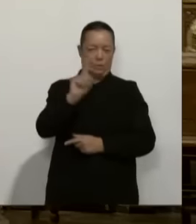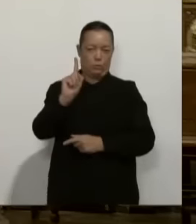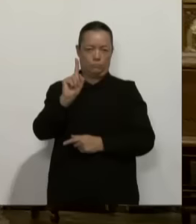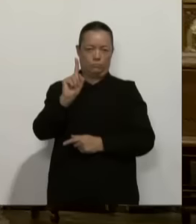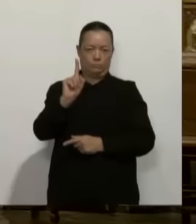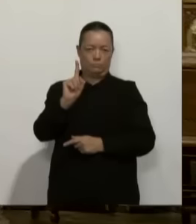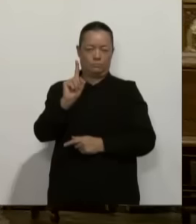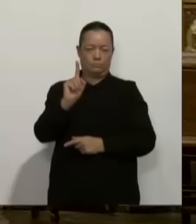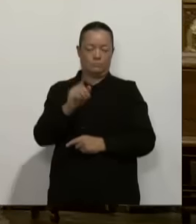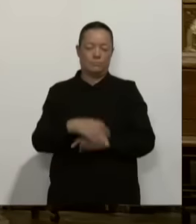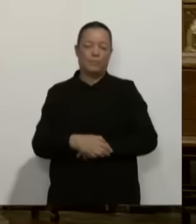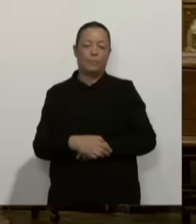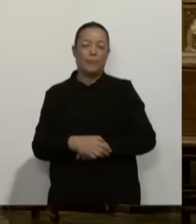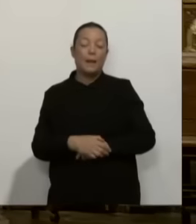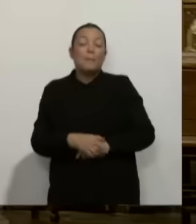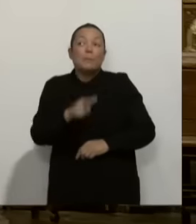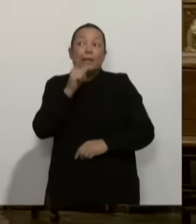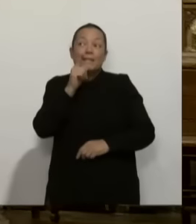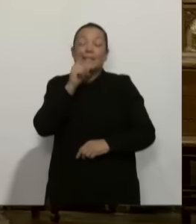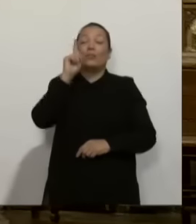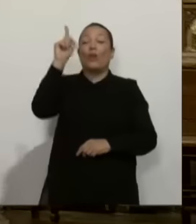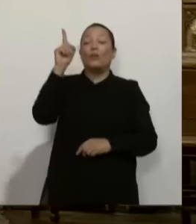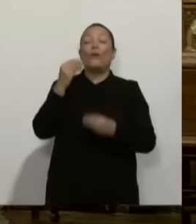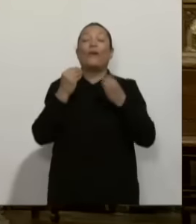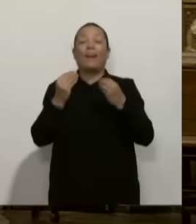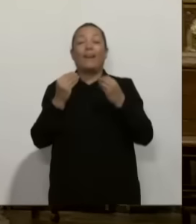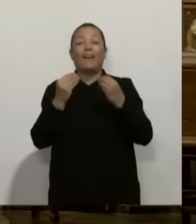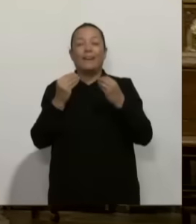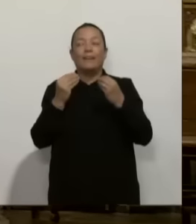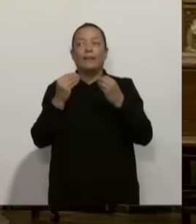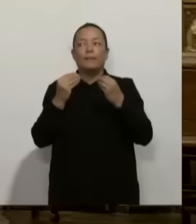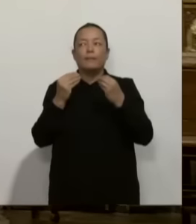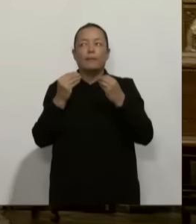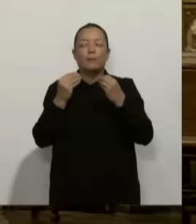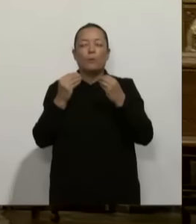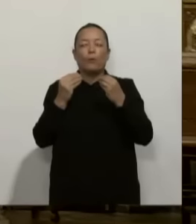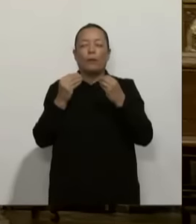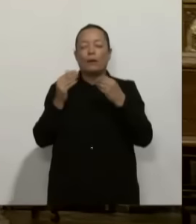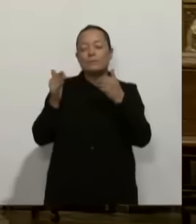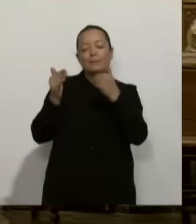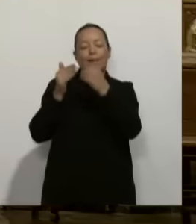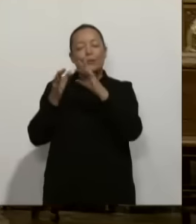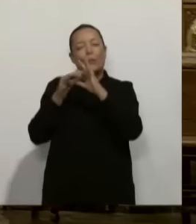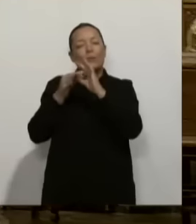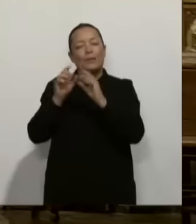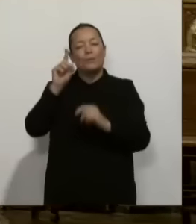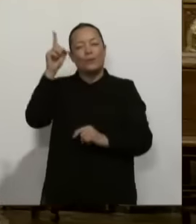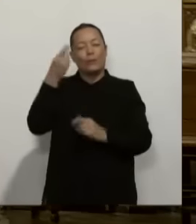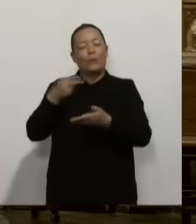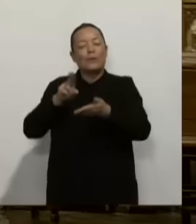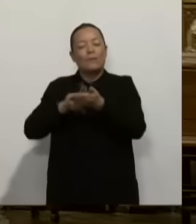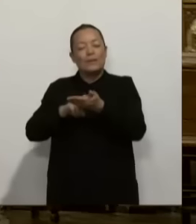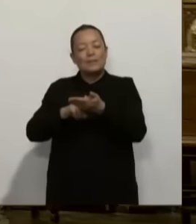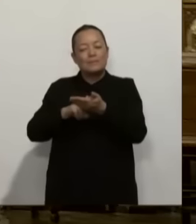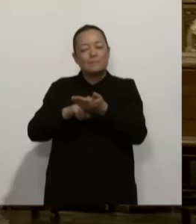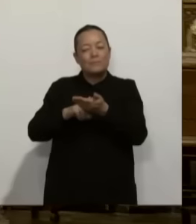Dios que no condena. Pero para parecernos a nuestro Dios tenemos que nutrirnos de nuestro Dios. Y entonces tenemos que